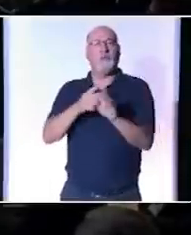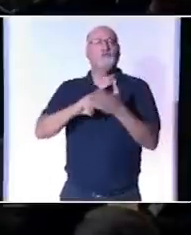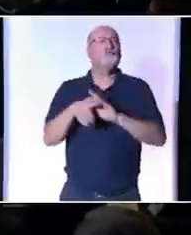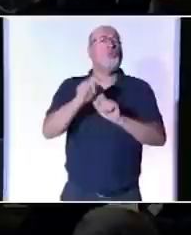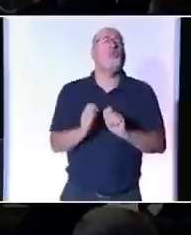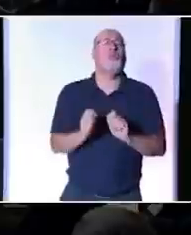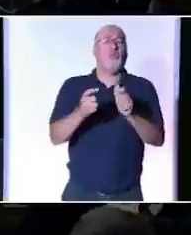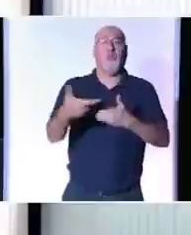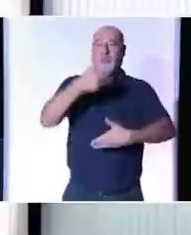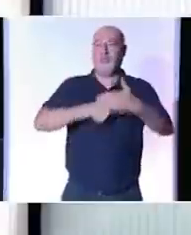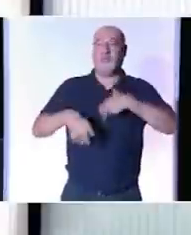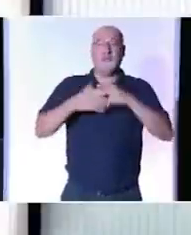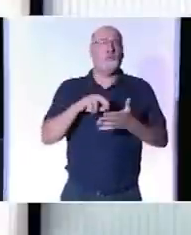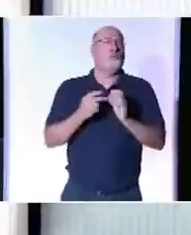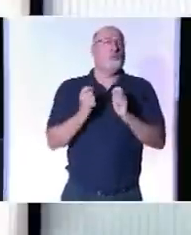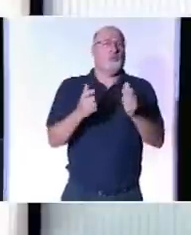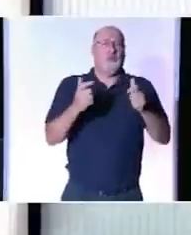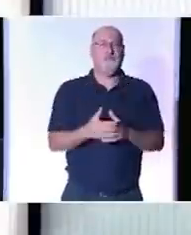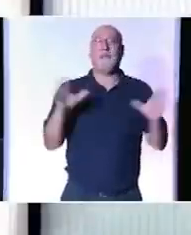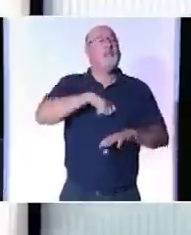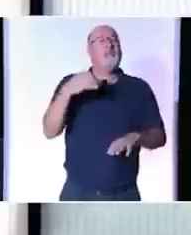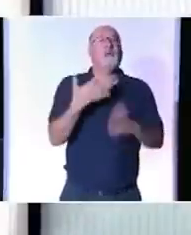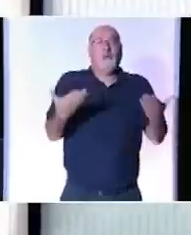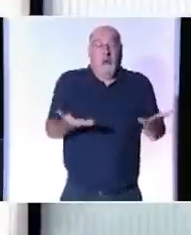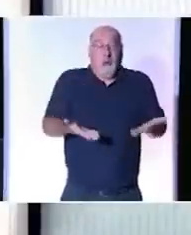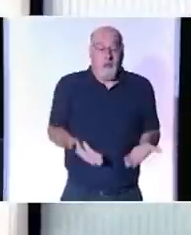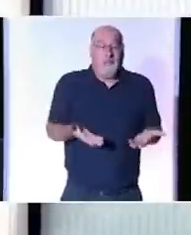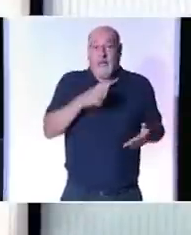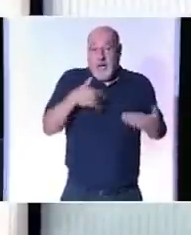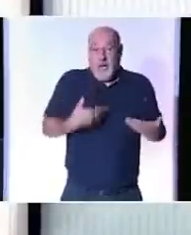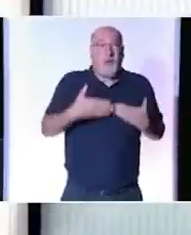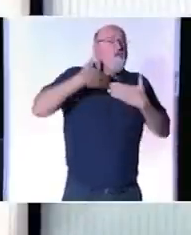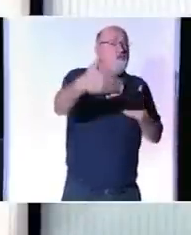ustedes, decías antes, si yo tengo que subir